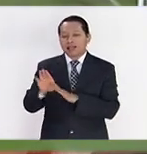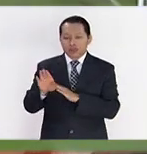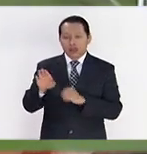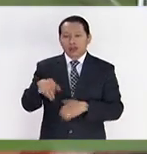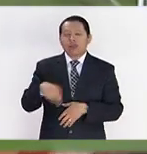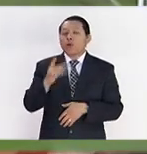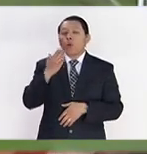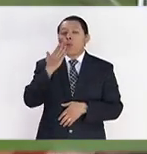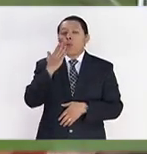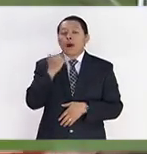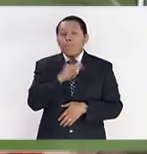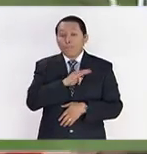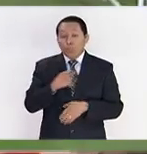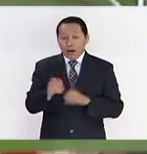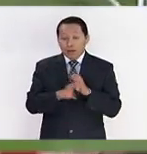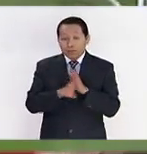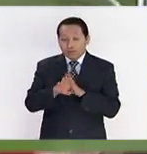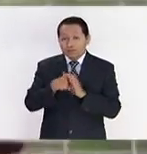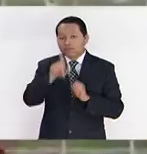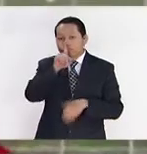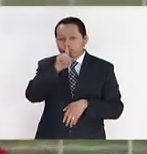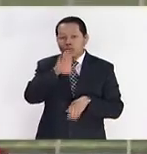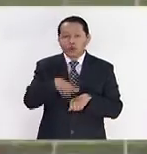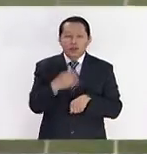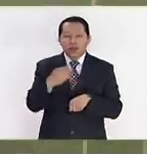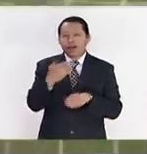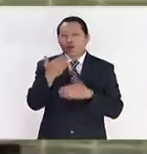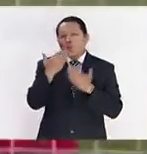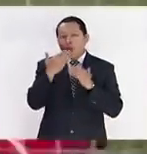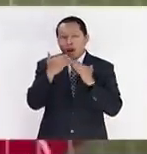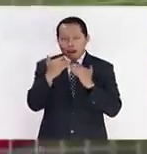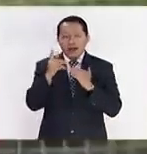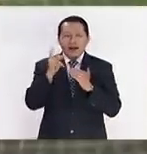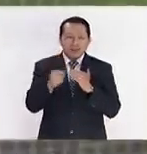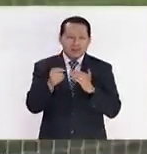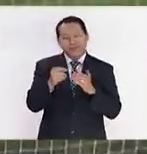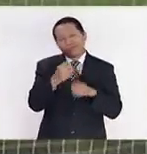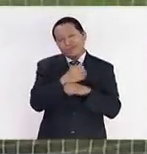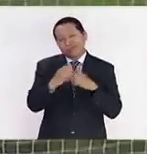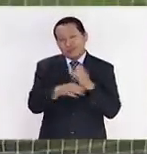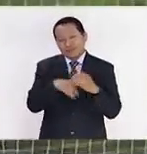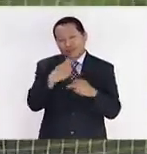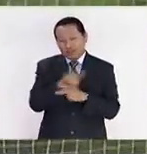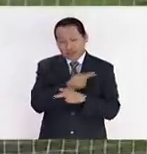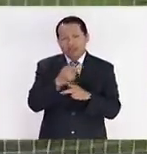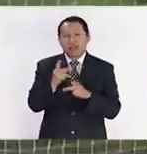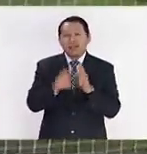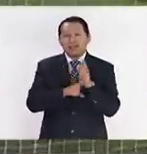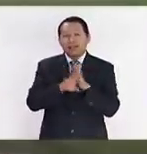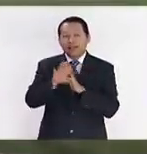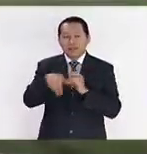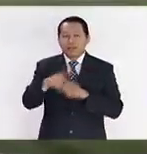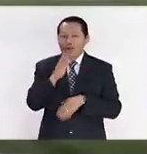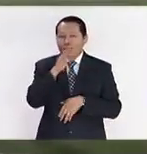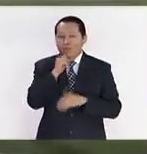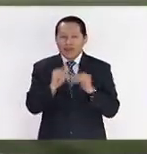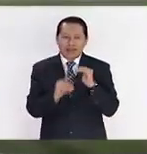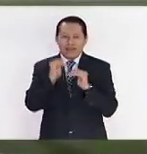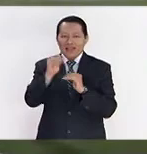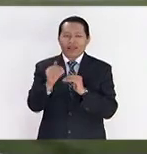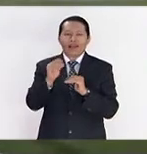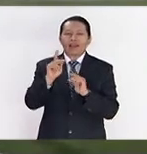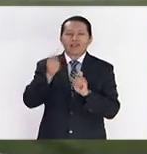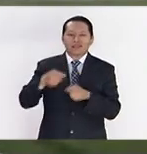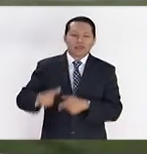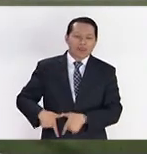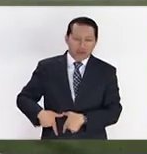tiene posibilidades de ascender, ya que no tiene la infraestructura. Cosas que pasan en nuestro fútbol. Juegan en la Liga de Ascenso, pero no podrán ascender a pesar de que queden